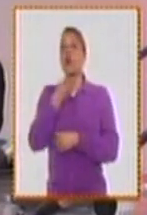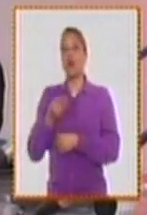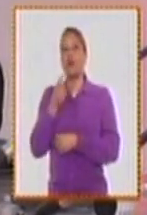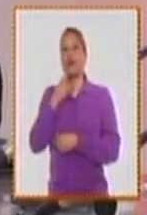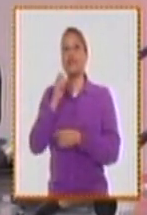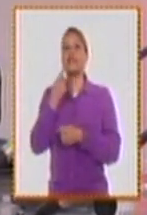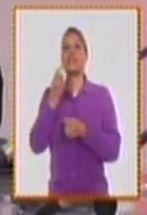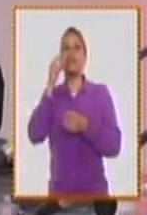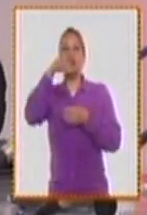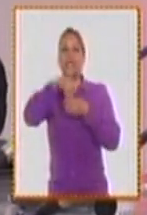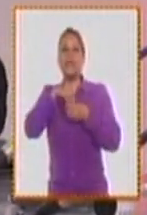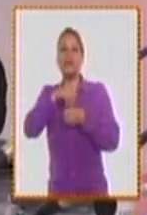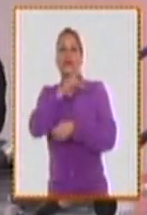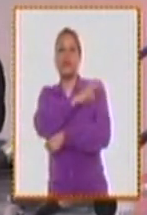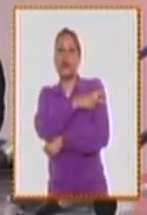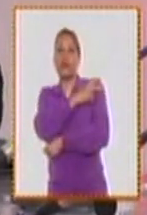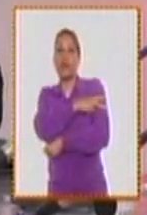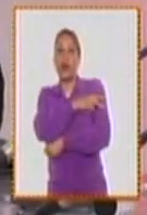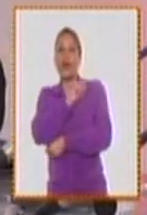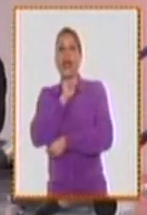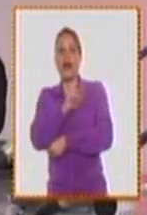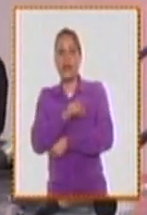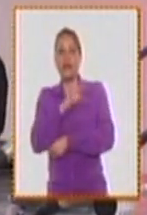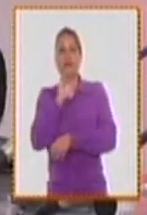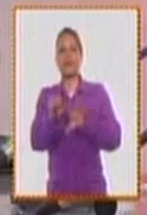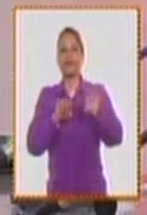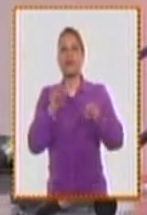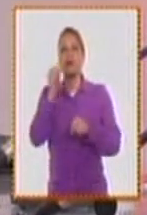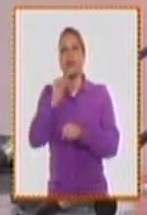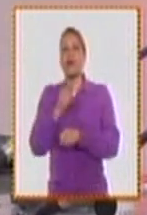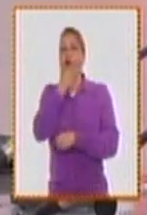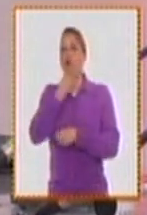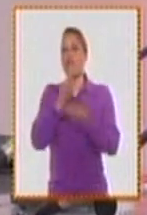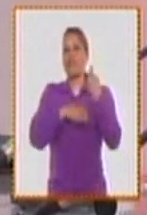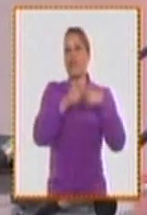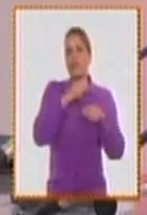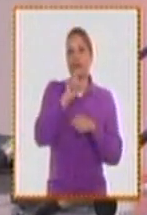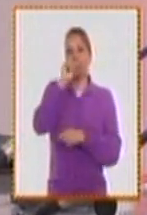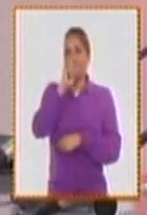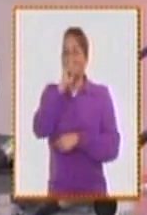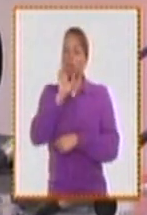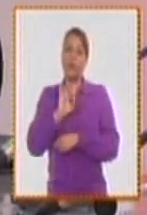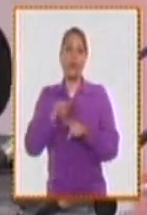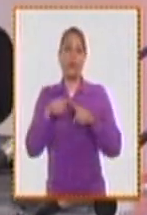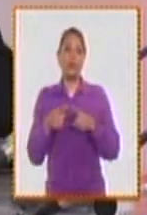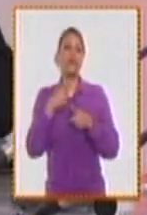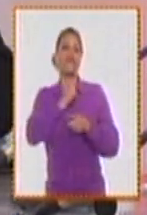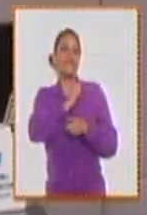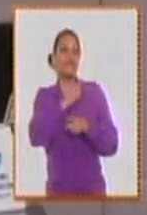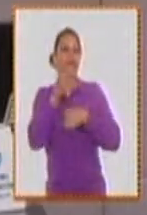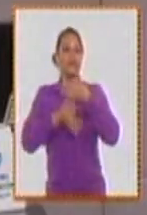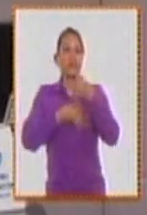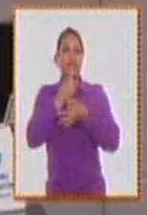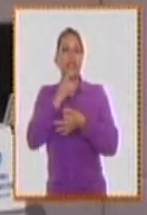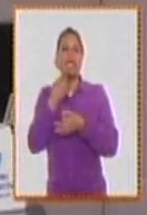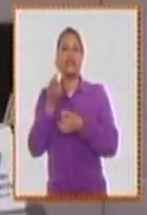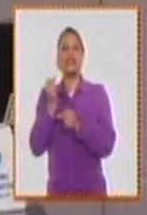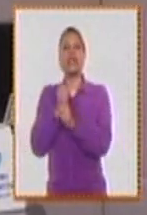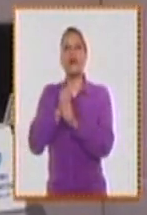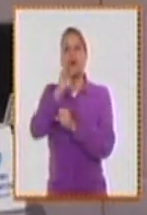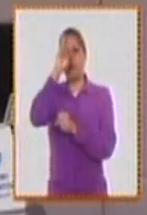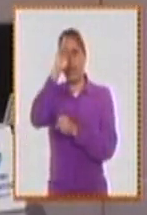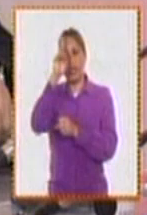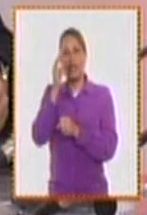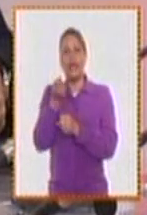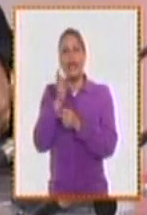secundaria básica, en algunos hechos que se han dado en los últimos tiempos. Por eso queremos hablar sobre el papel de la educación cubana, sobre lo